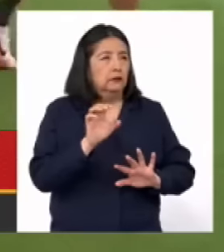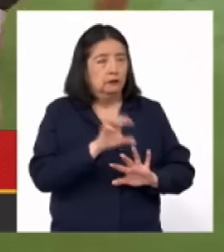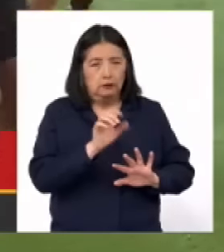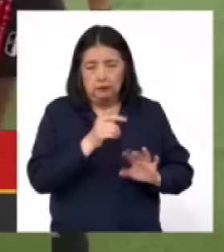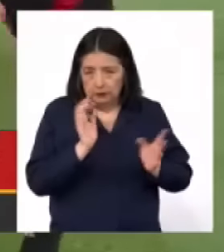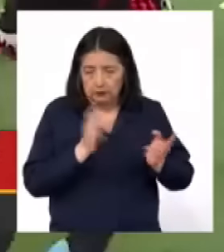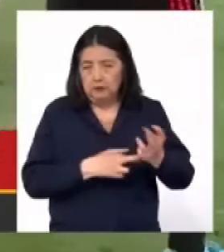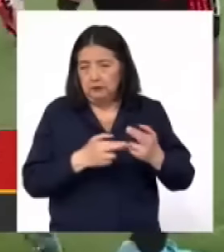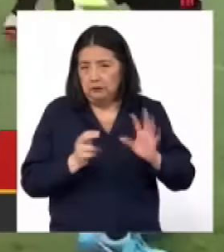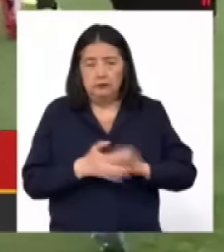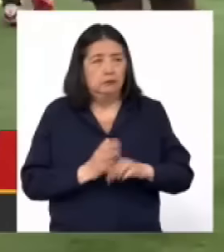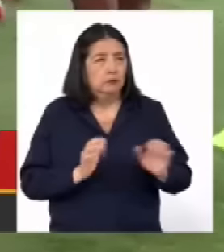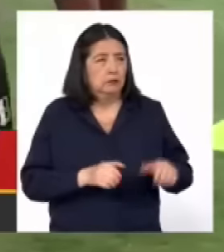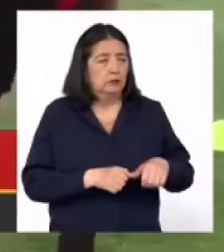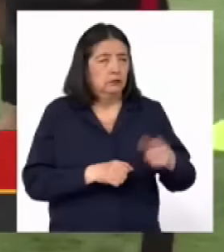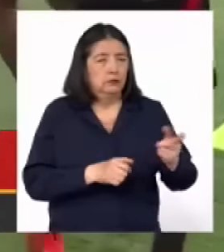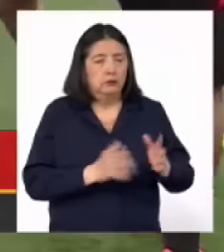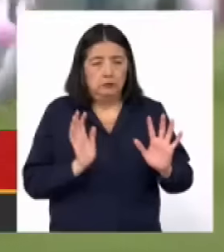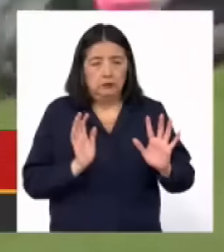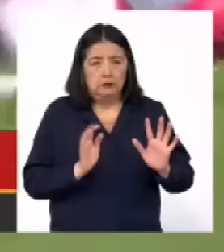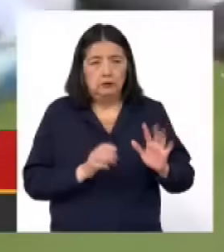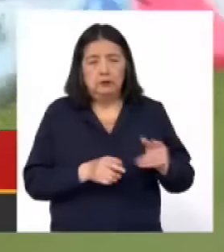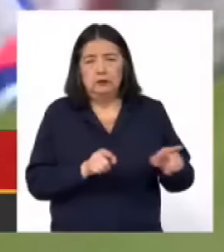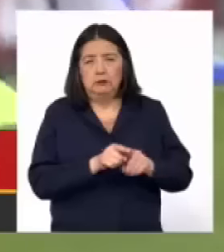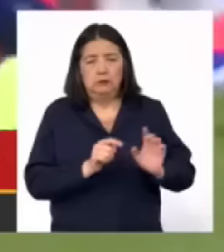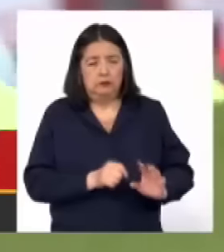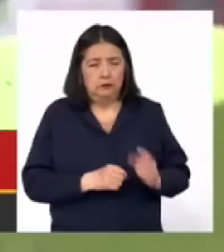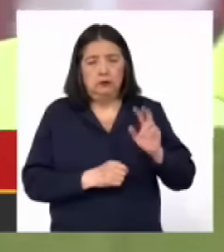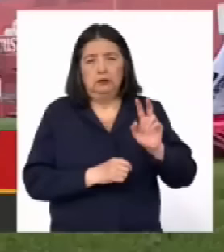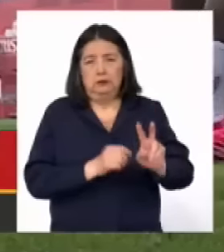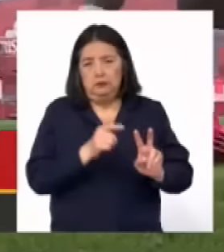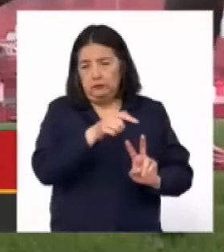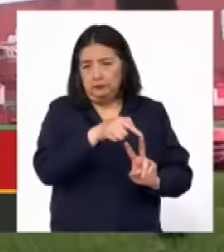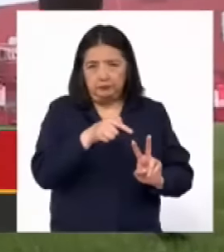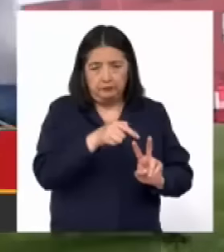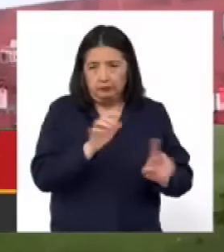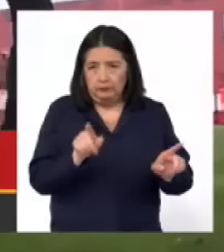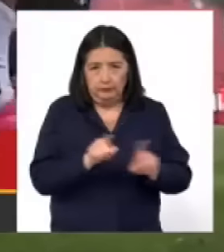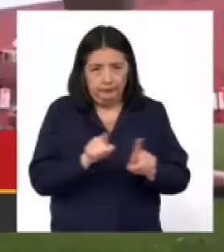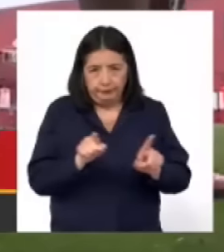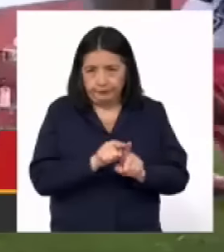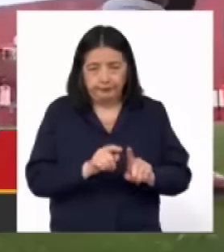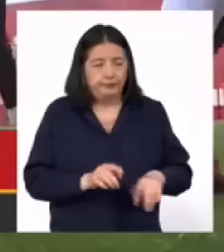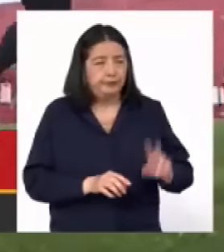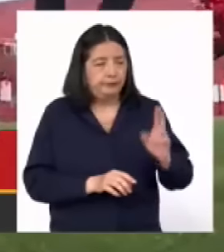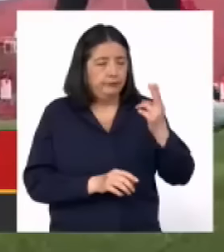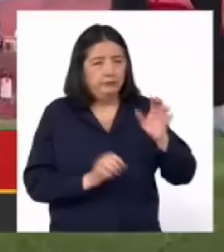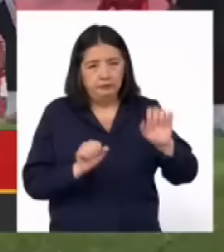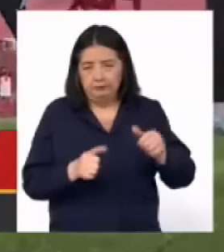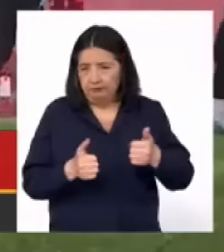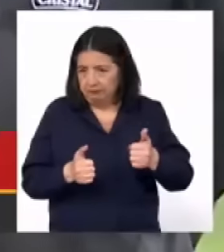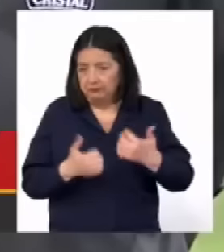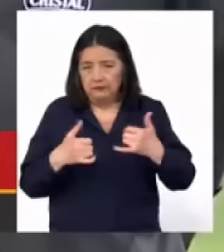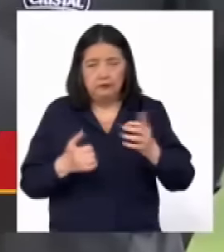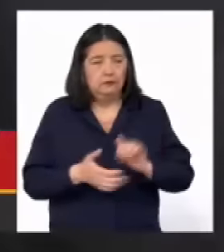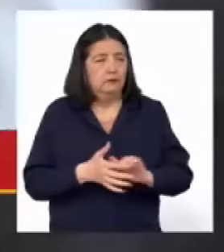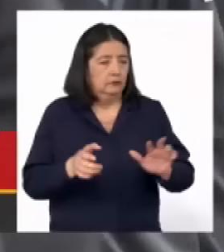vuelve, por el otro lado Sergio Peña, y adelante la misma delantera que arrancó ante Uruguay y que me parece hizo un buen